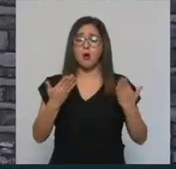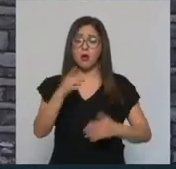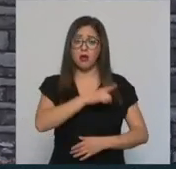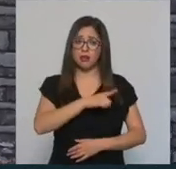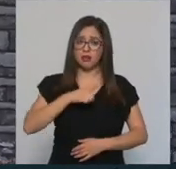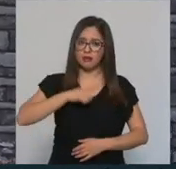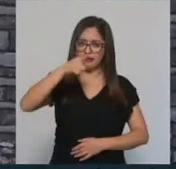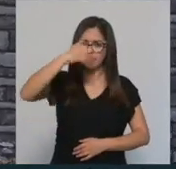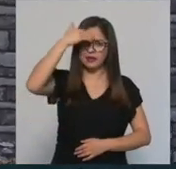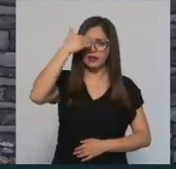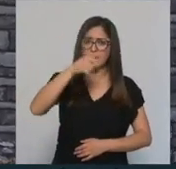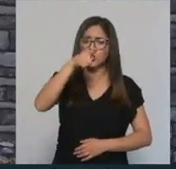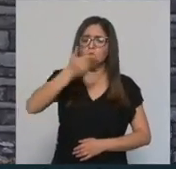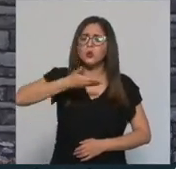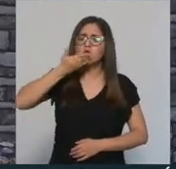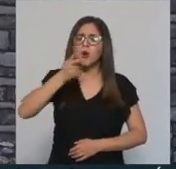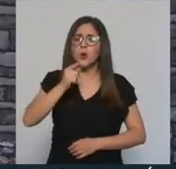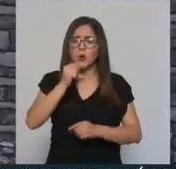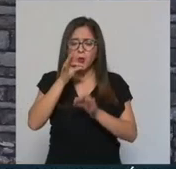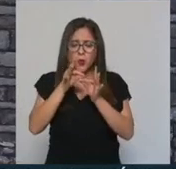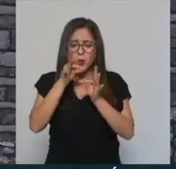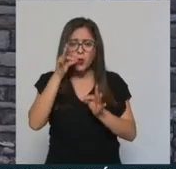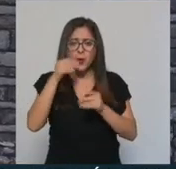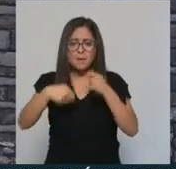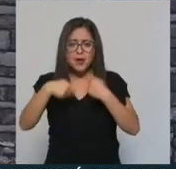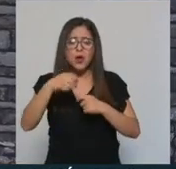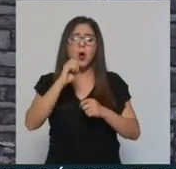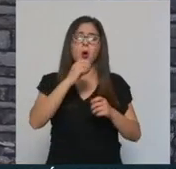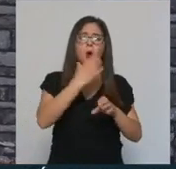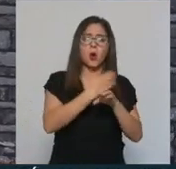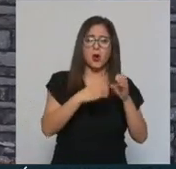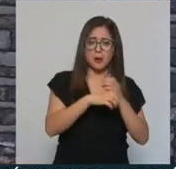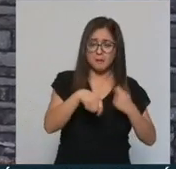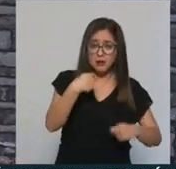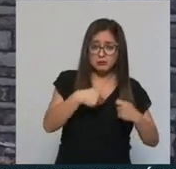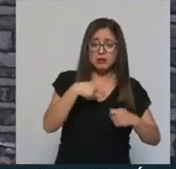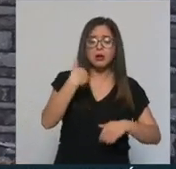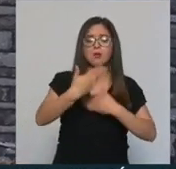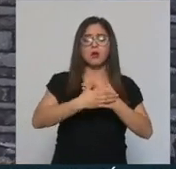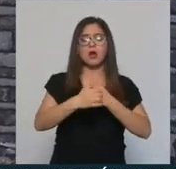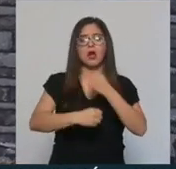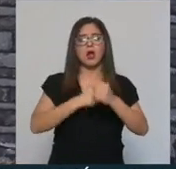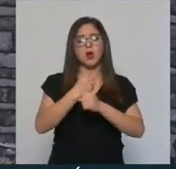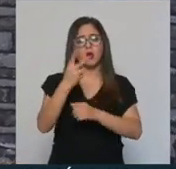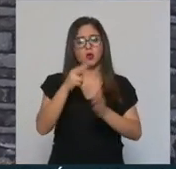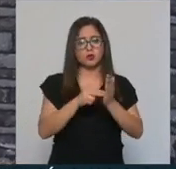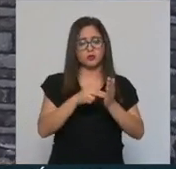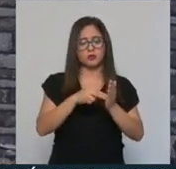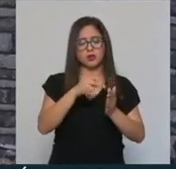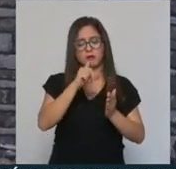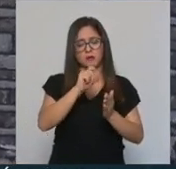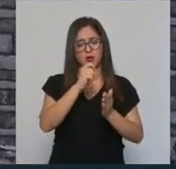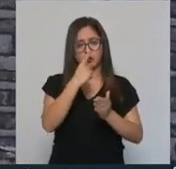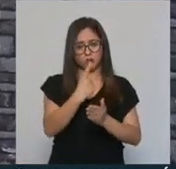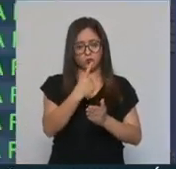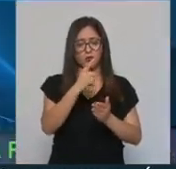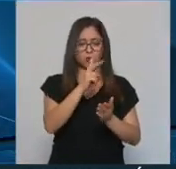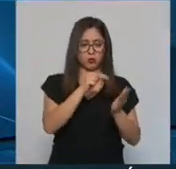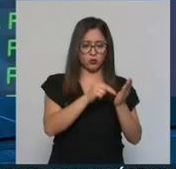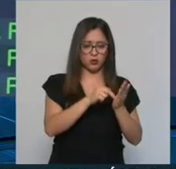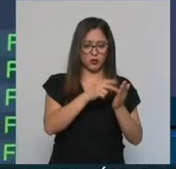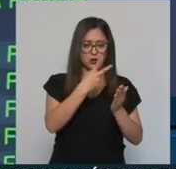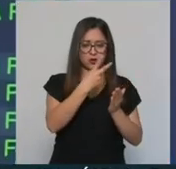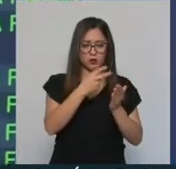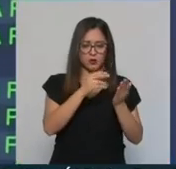otros utensilios de plásticos. A partir del 2020 y el 2021 serán prohibidos. Esta fue información que se generó en el Congreso de la Ciudad de México. Vea.